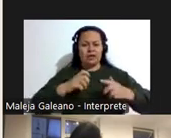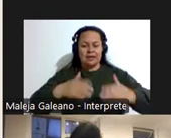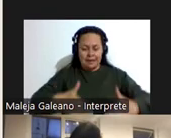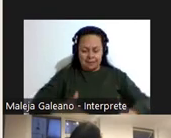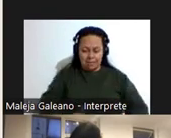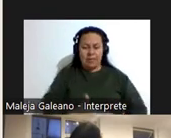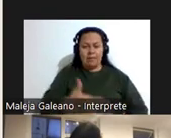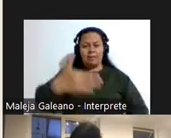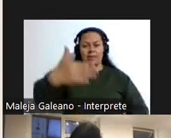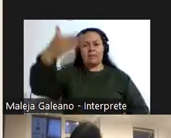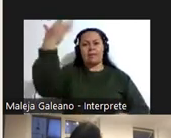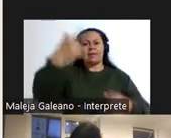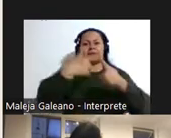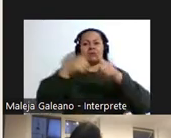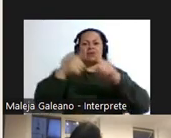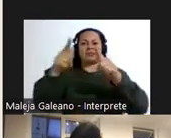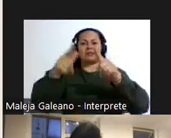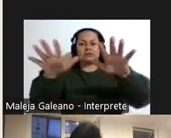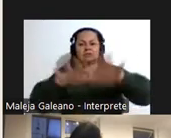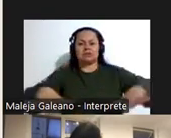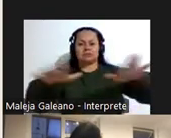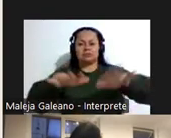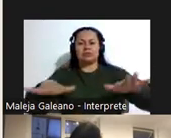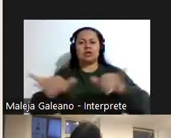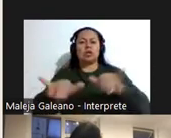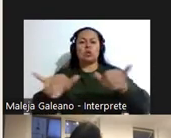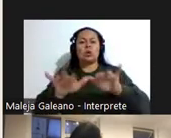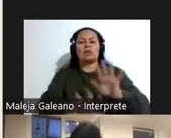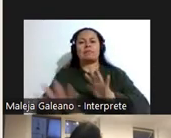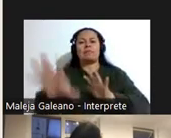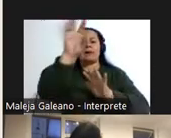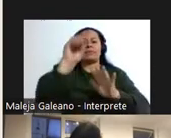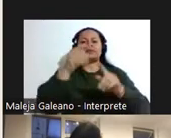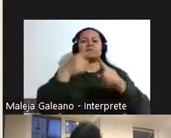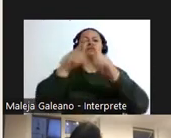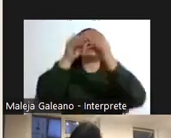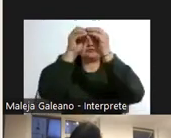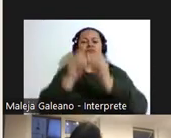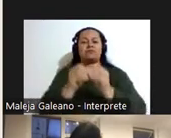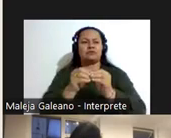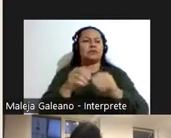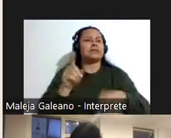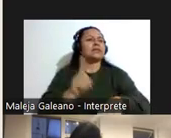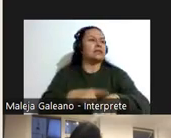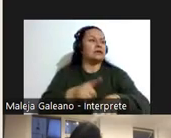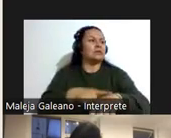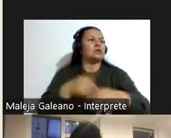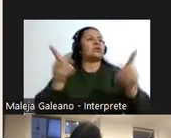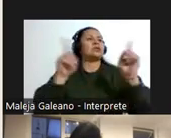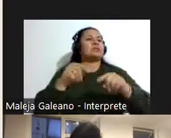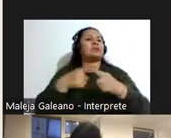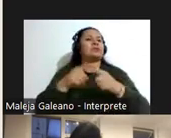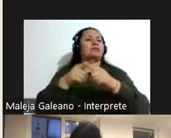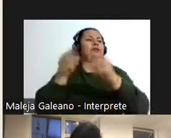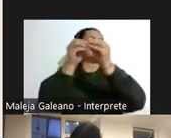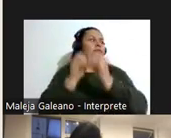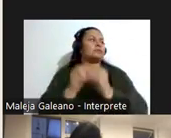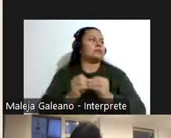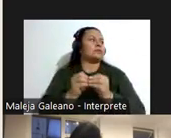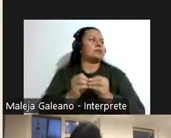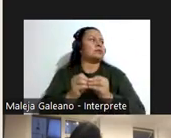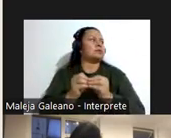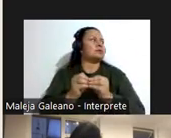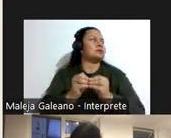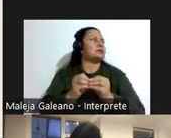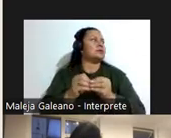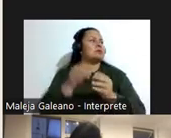como si esto fuera un mapa, en distintos espacios temporales, pero también en distintas dimensiones,